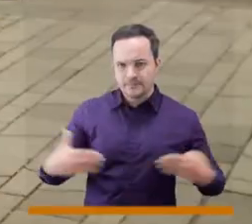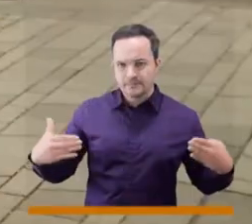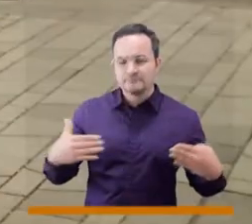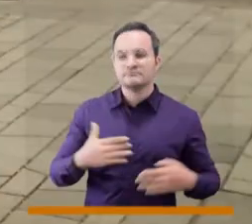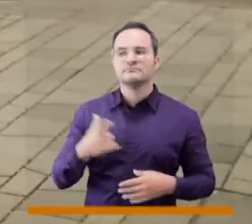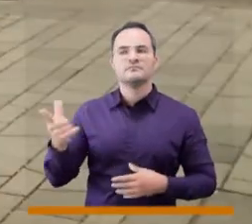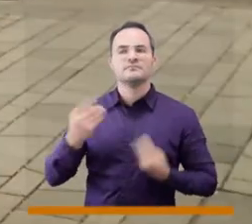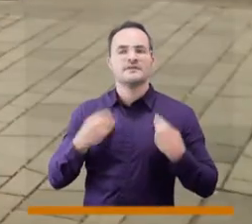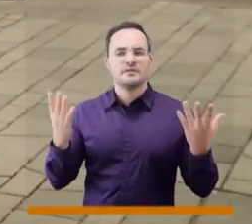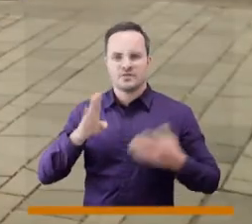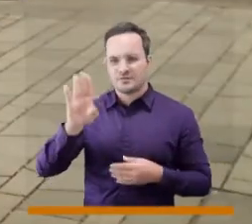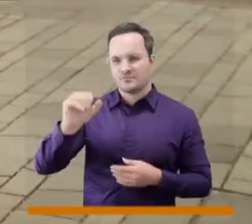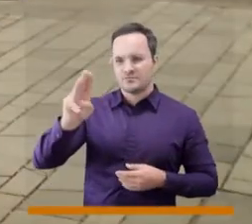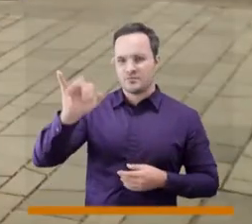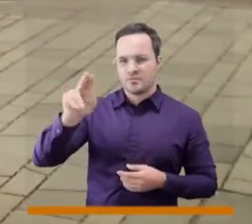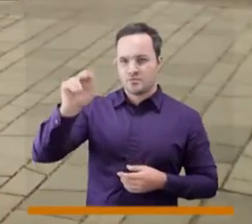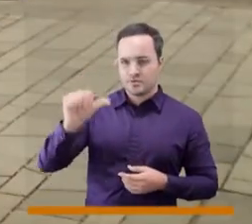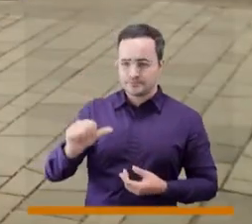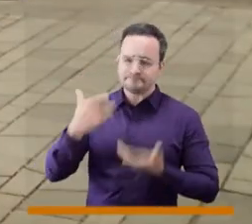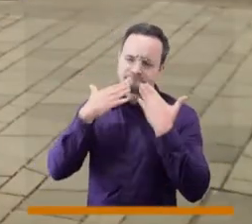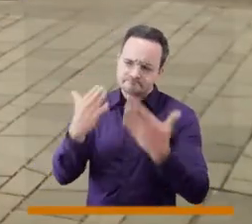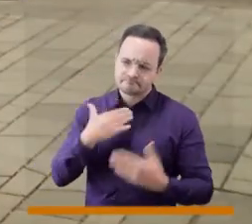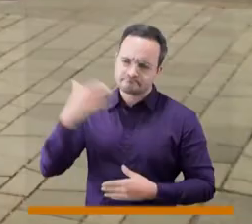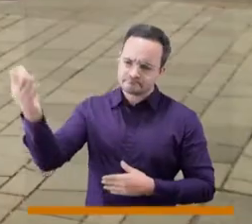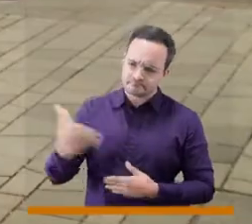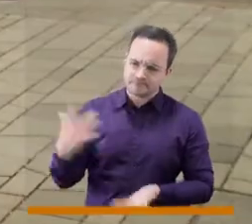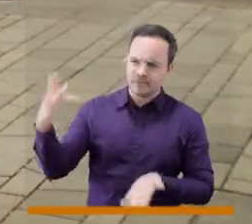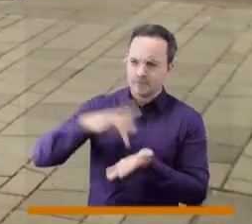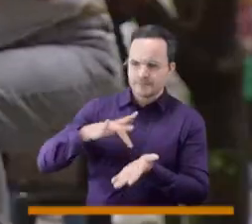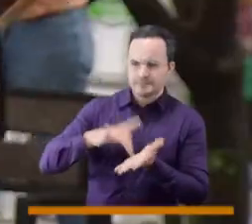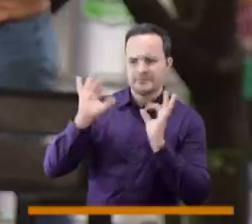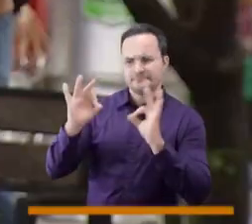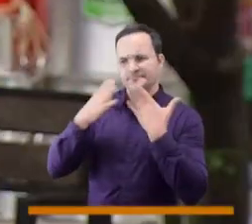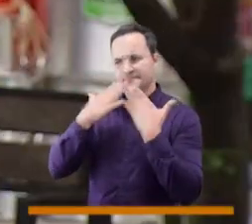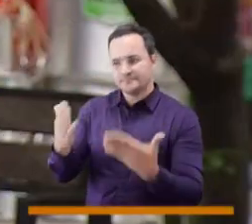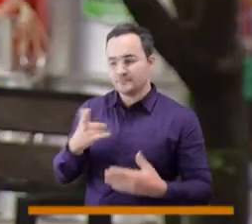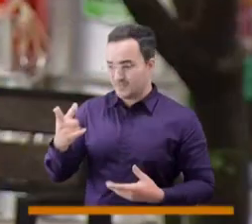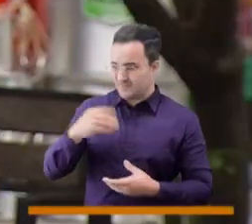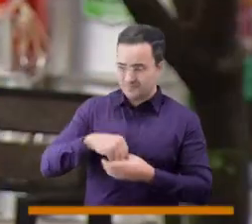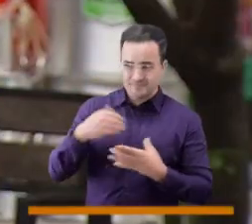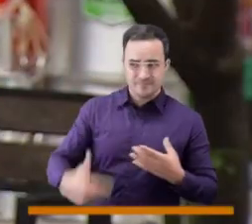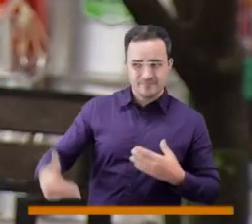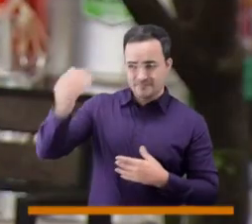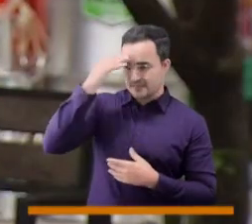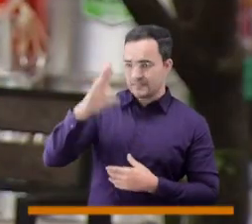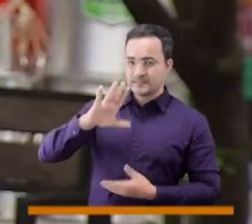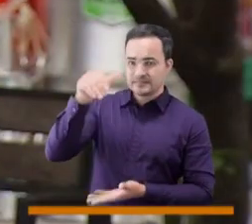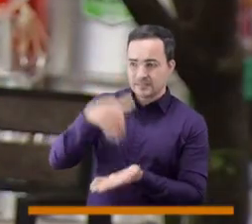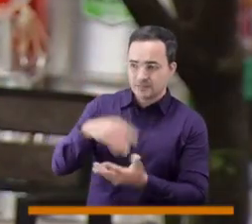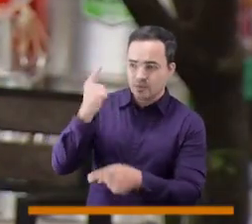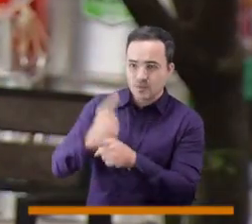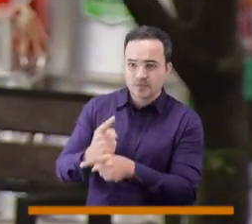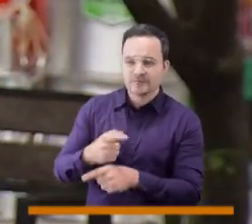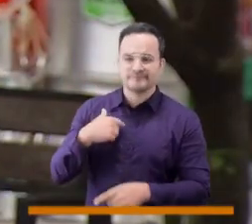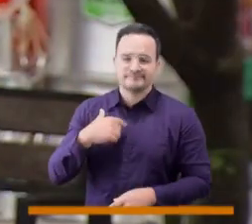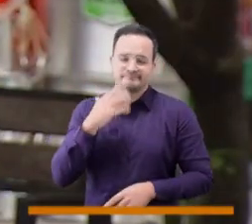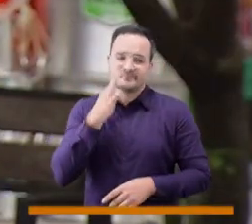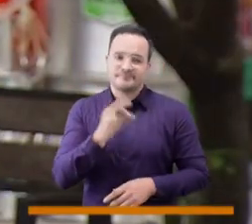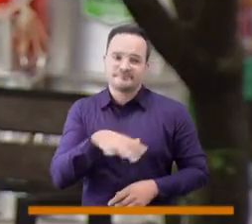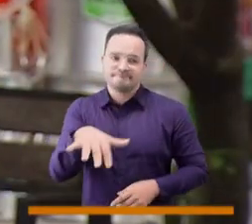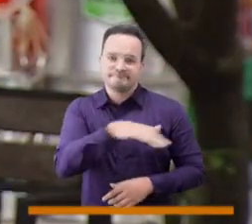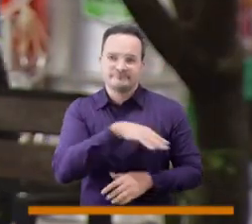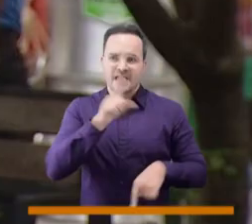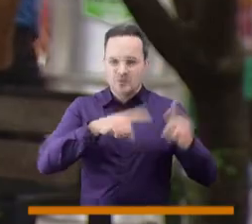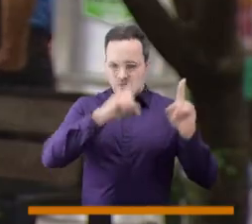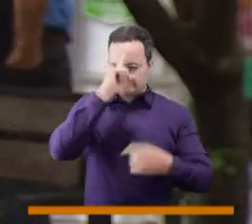Bomboná, Valentina, bienvenida. Gracias por estar con nosotros. Toda una vida en el centro, un territorio que sufre además de